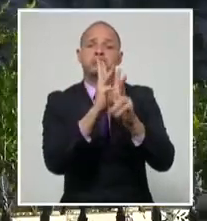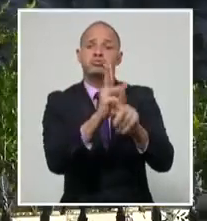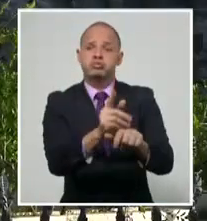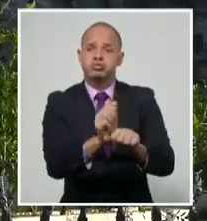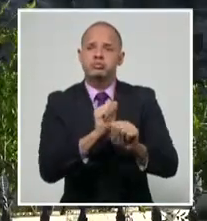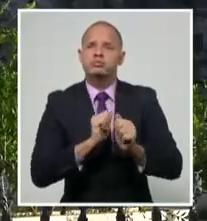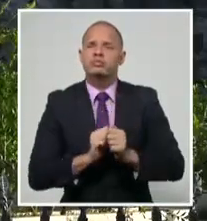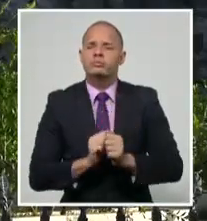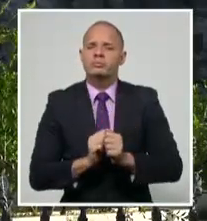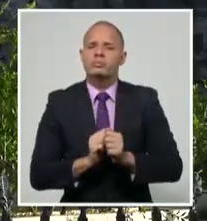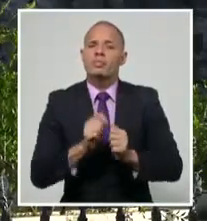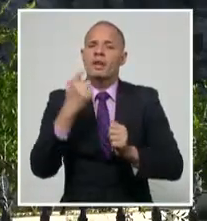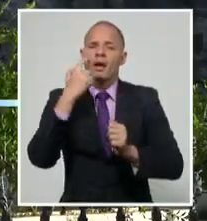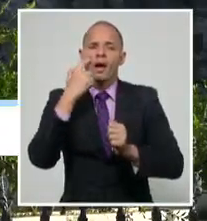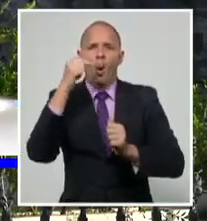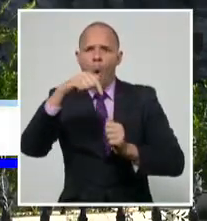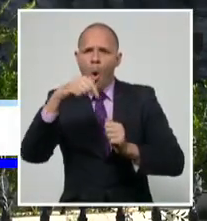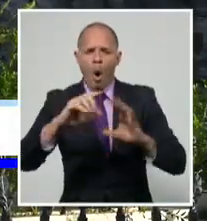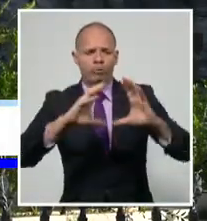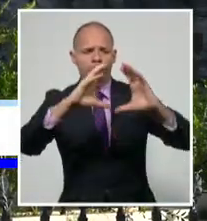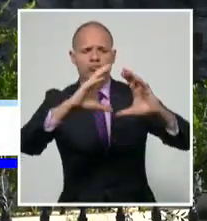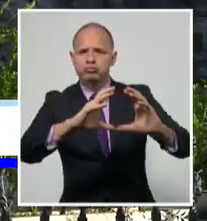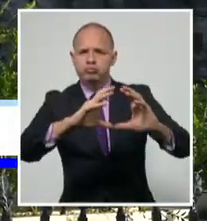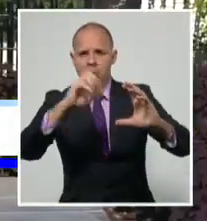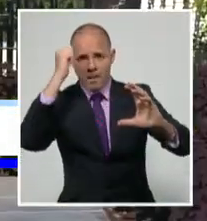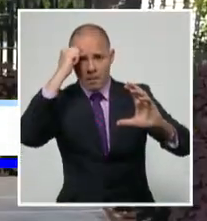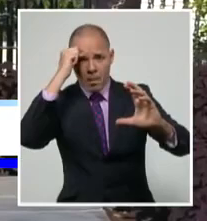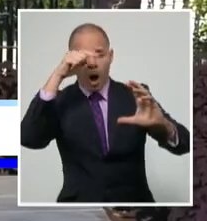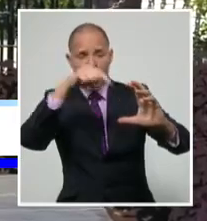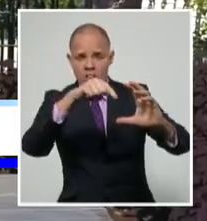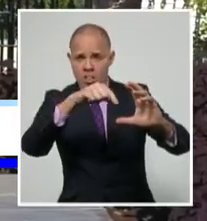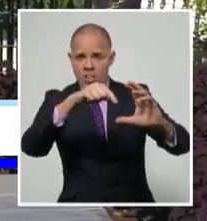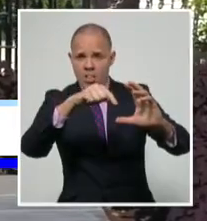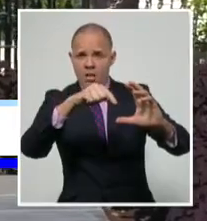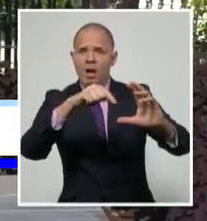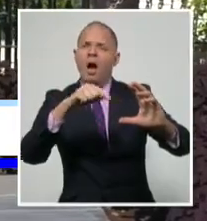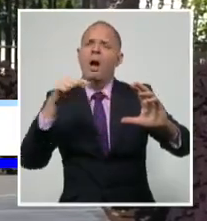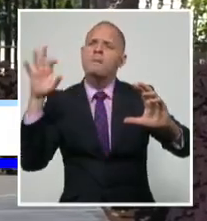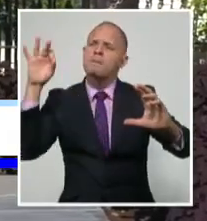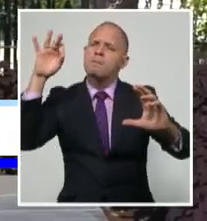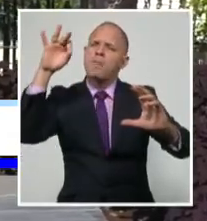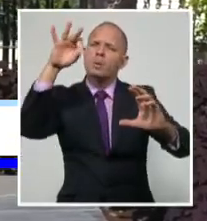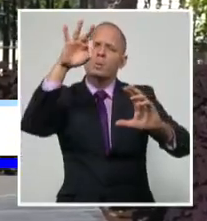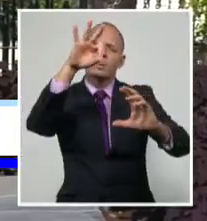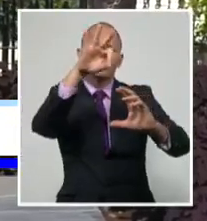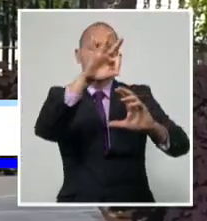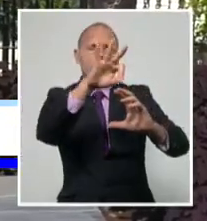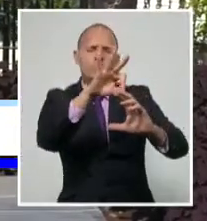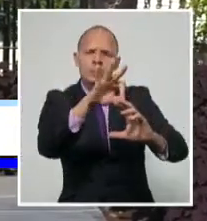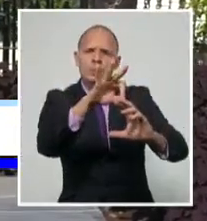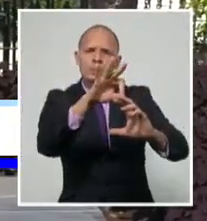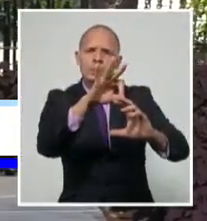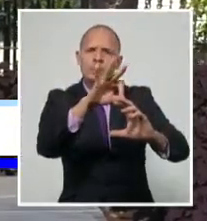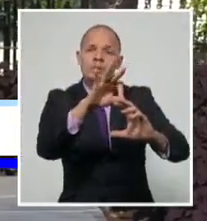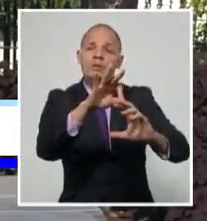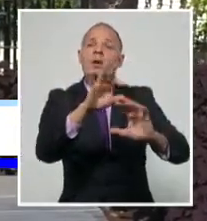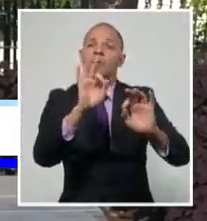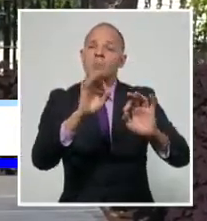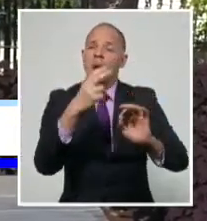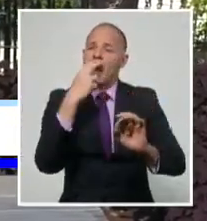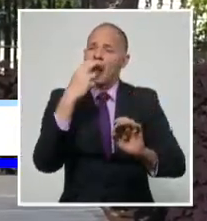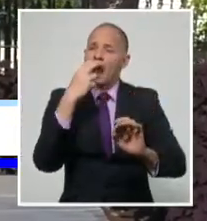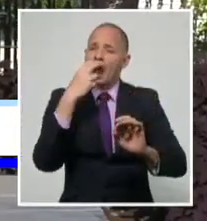Han llegado las palomas a la piedra tumba del comandante en jefe, primero que el tributo solemne al amanecer de este camposanto.